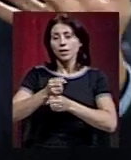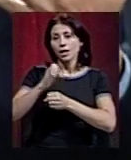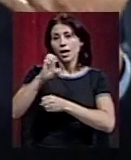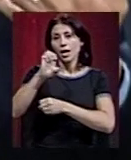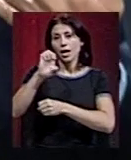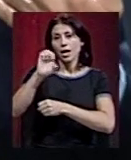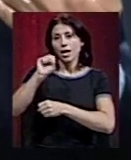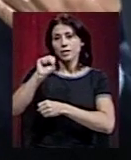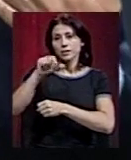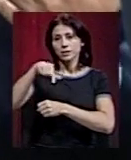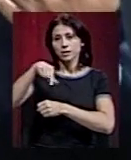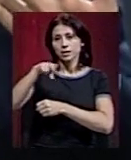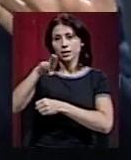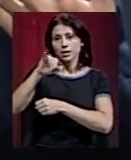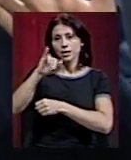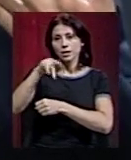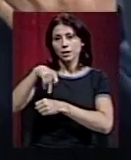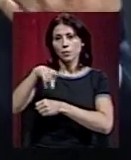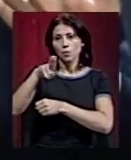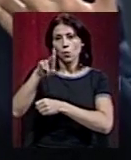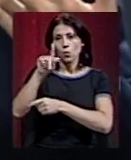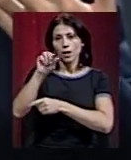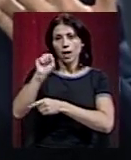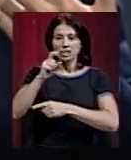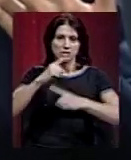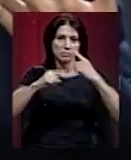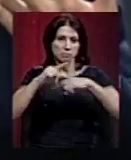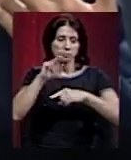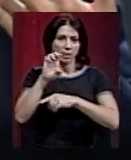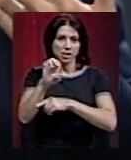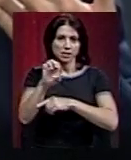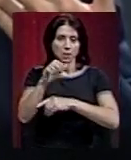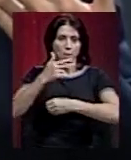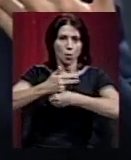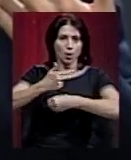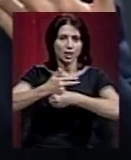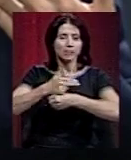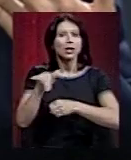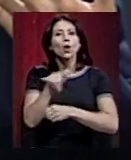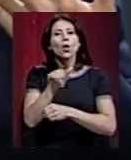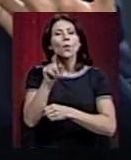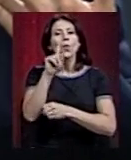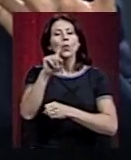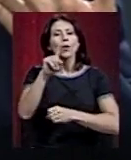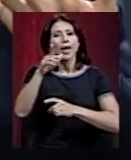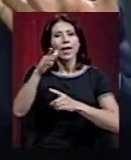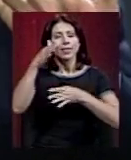Esquipulas como una decisión que